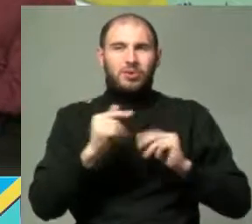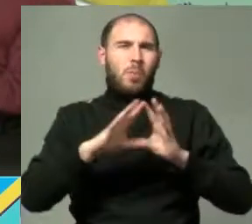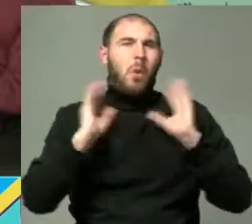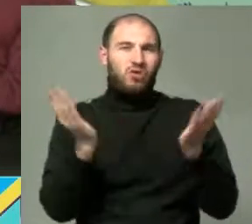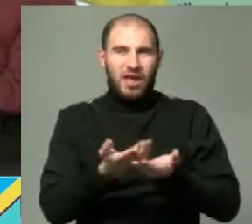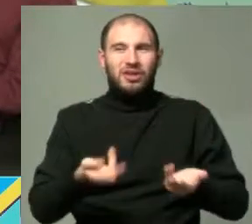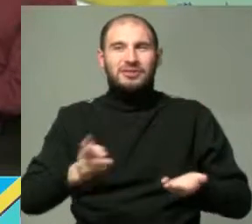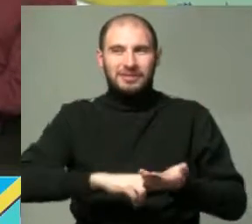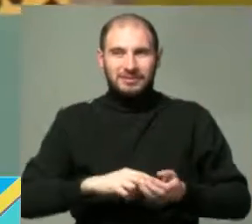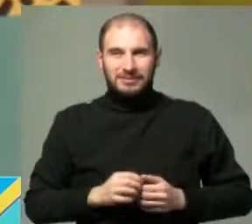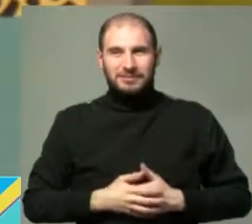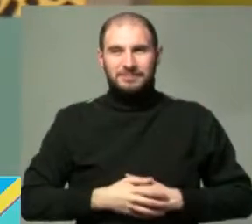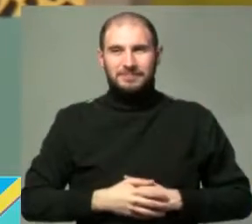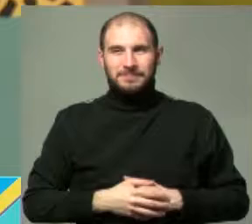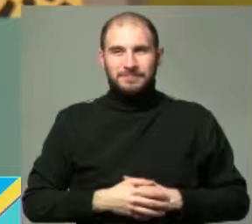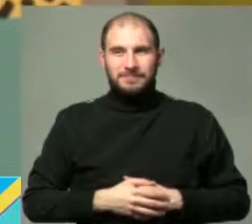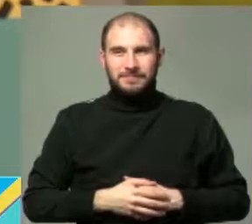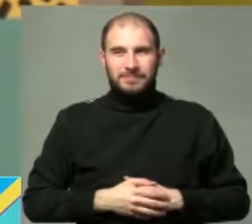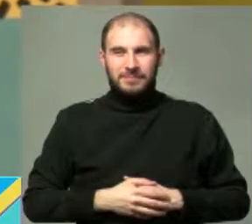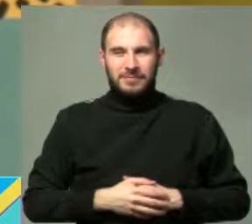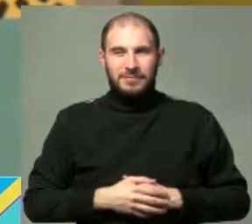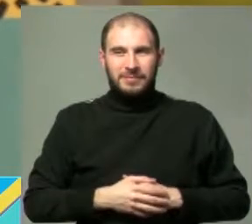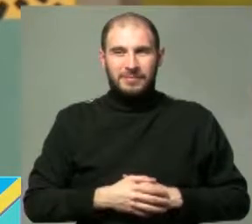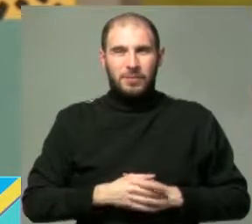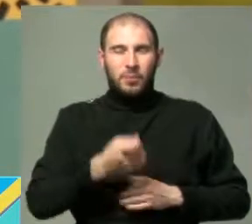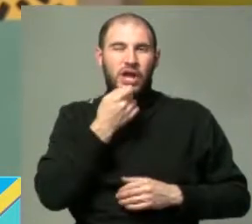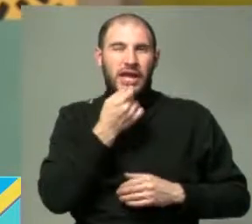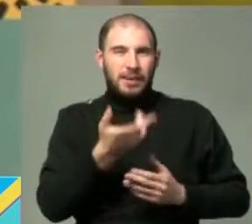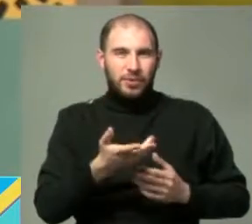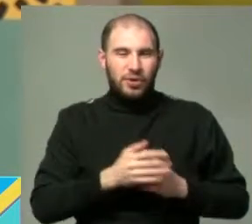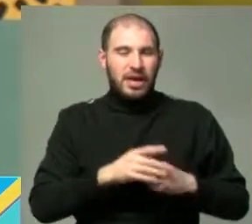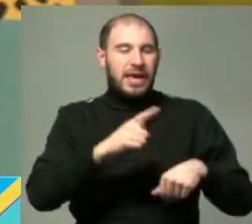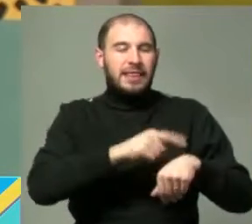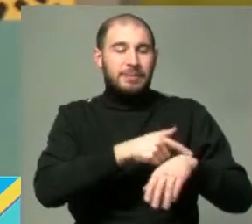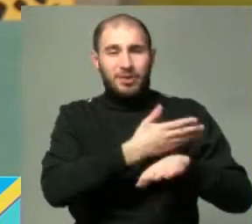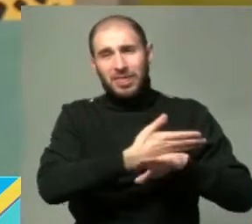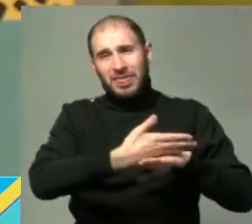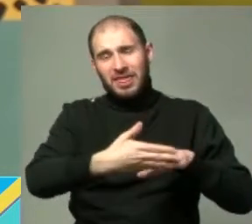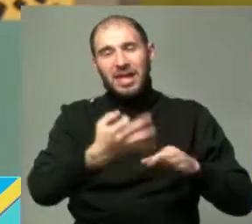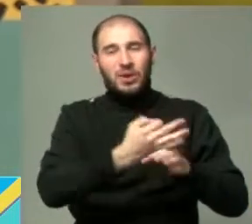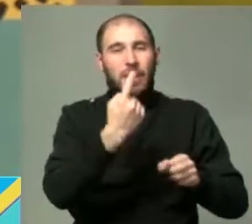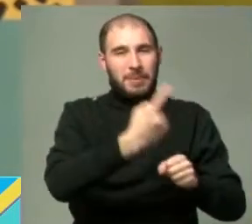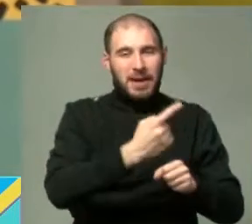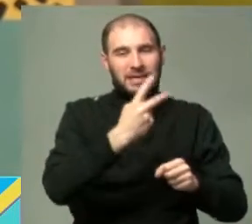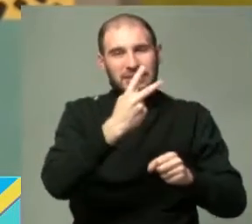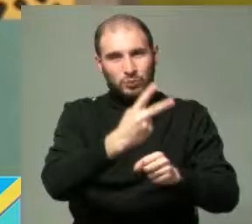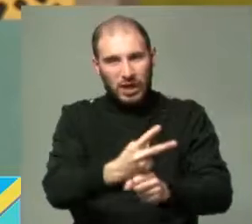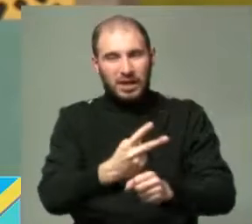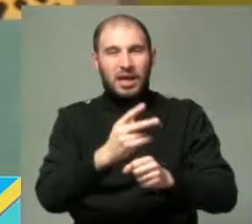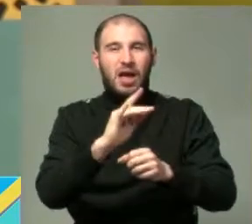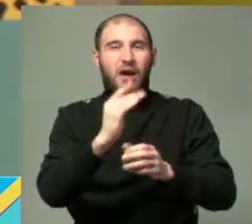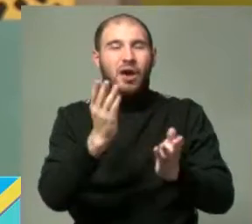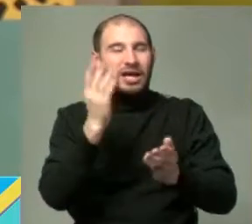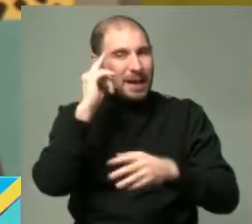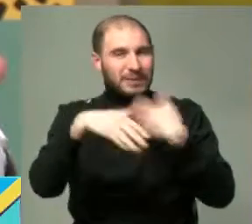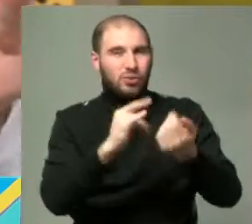de nuevo. Claro, porque la verdad, si tenés un periodo tan grande entre la escuela primaria, la escuela secundaria, la